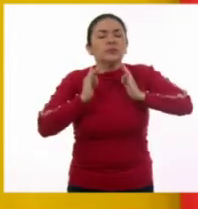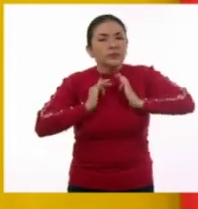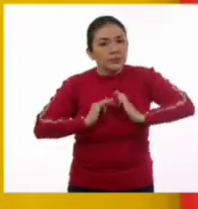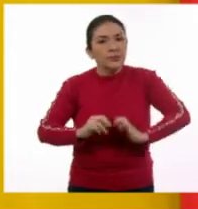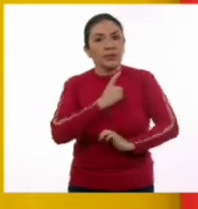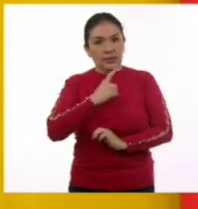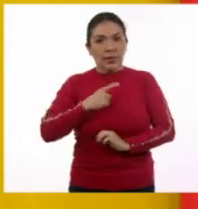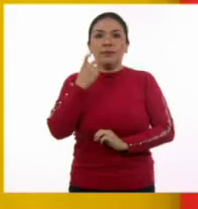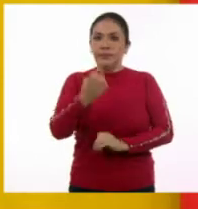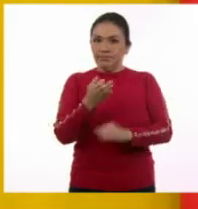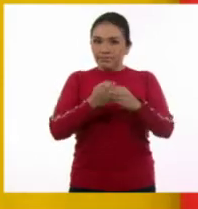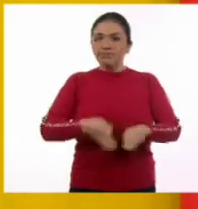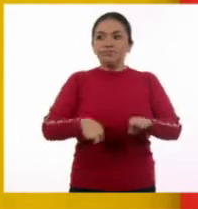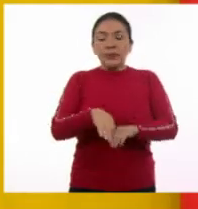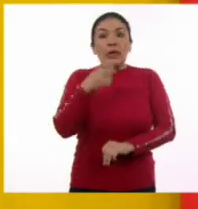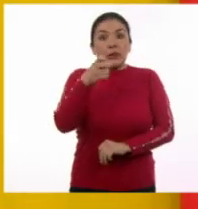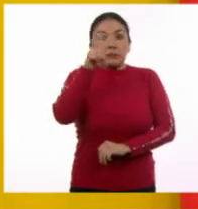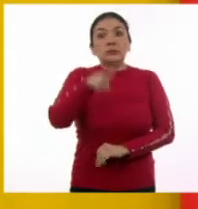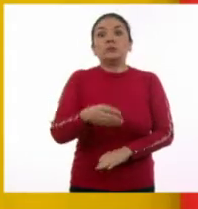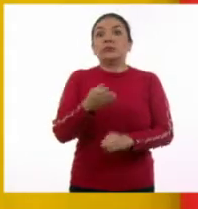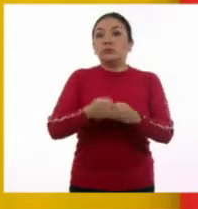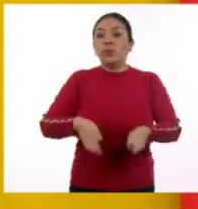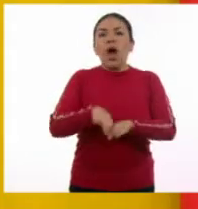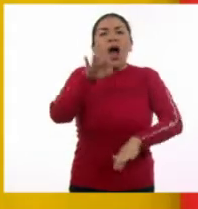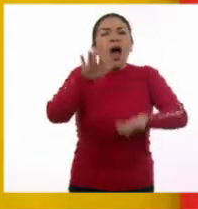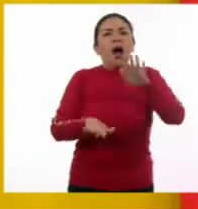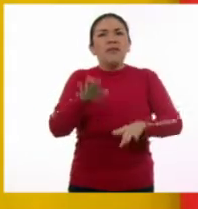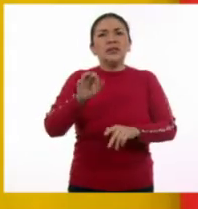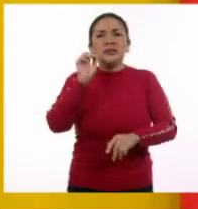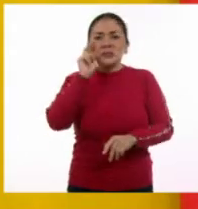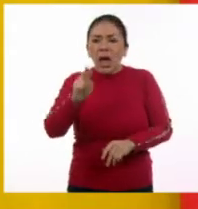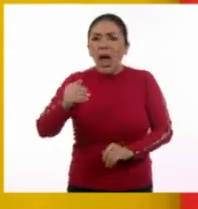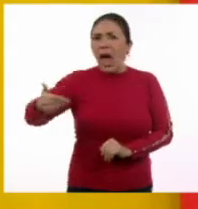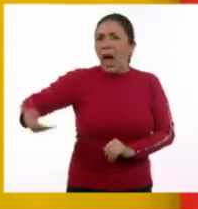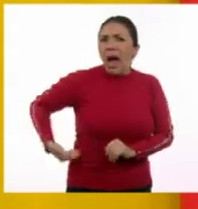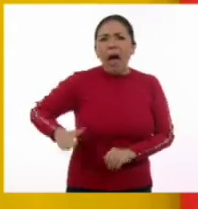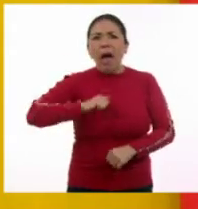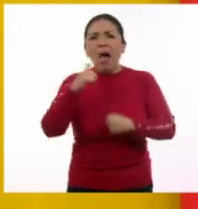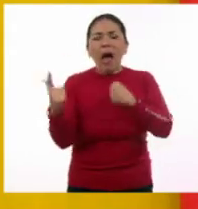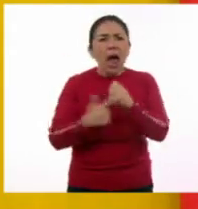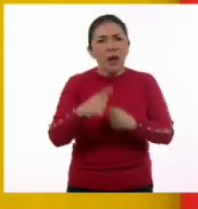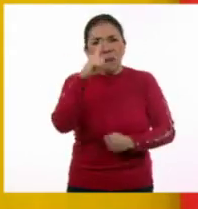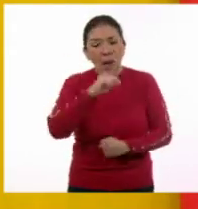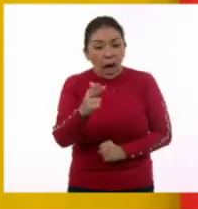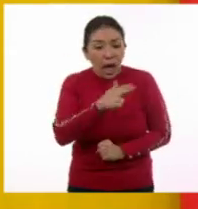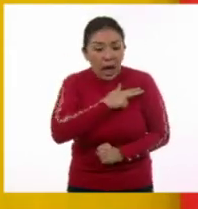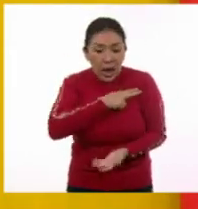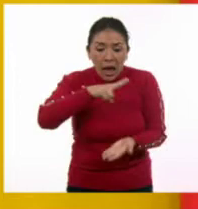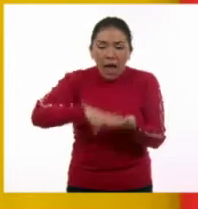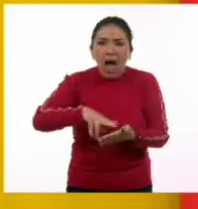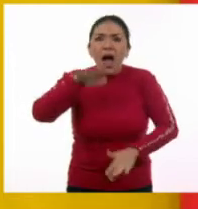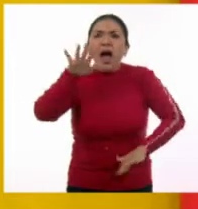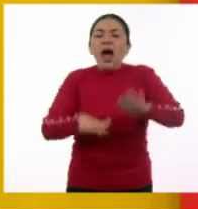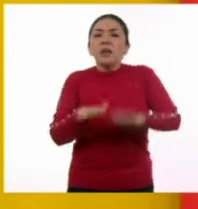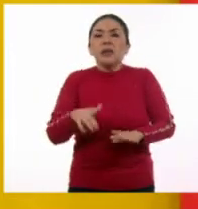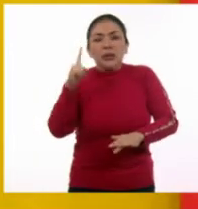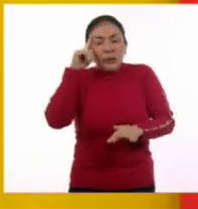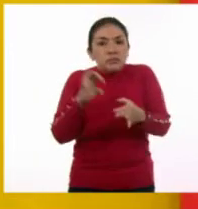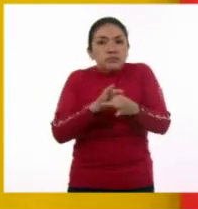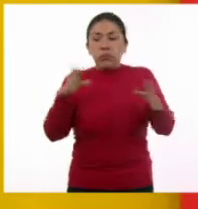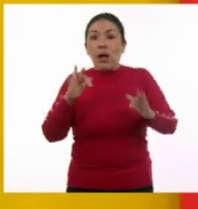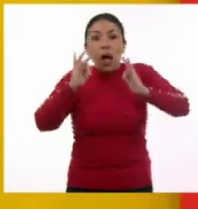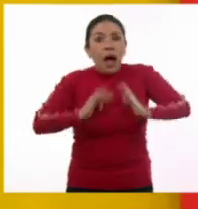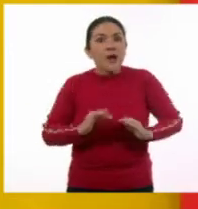muy bien me parece algo muy importante porque a veces cuando tenemos algún accidente o sucede alguna lesión muchas veces no